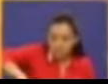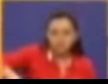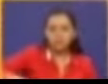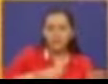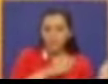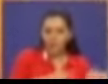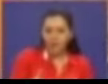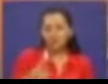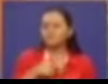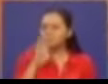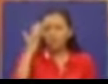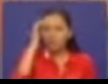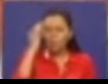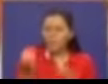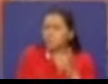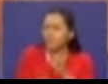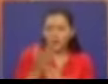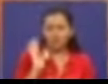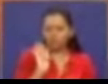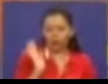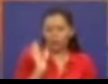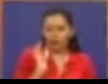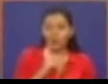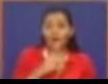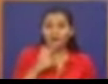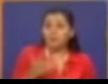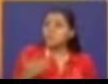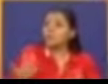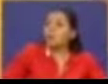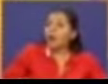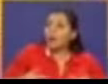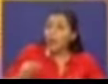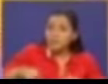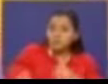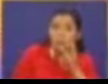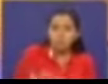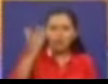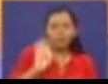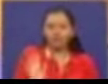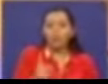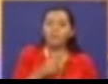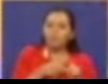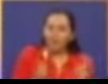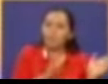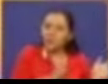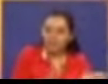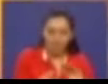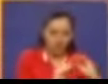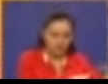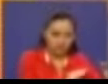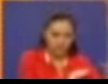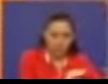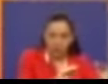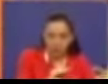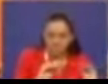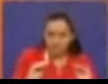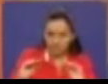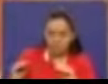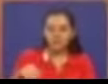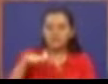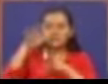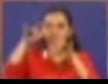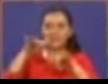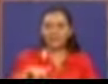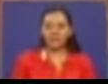etc. No hay de qué preocuparse por el momento, no hay indicios de una erupción permanente, pero en todo caso, con nuestra Secretaría de